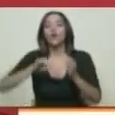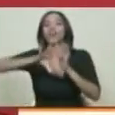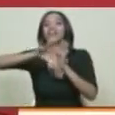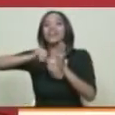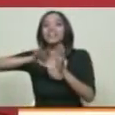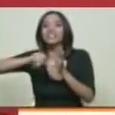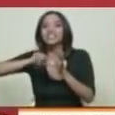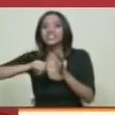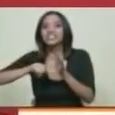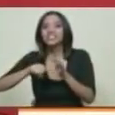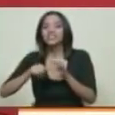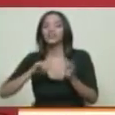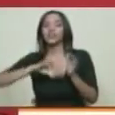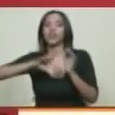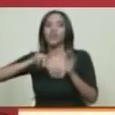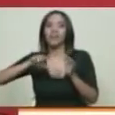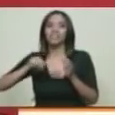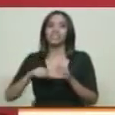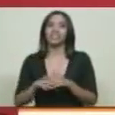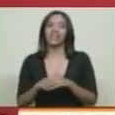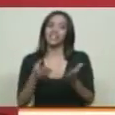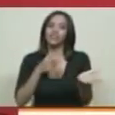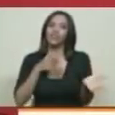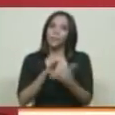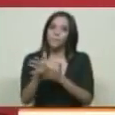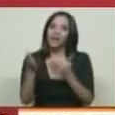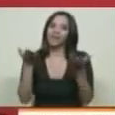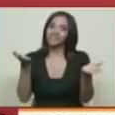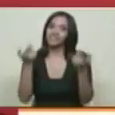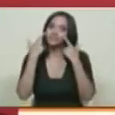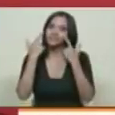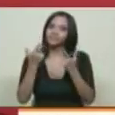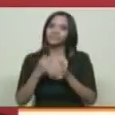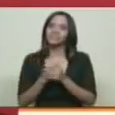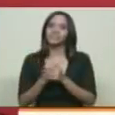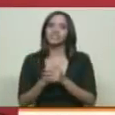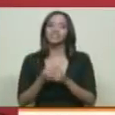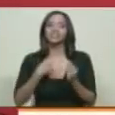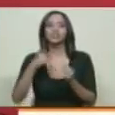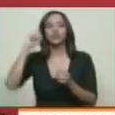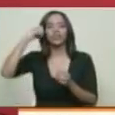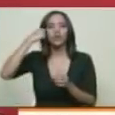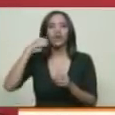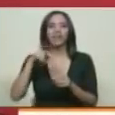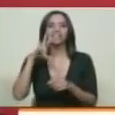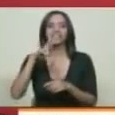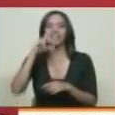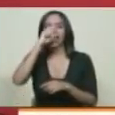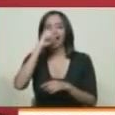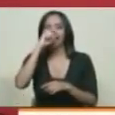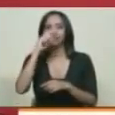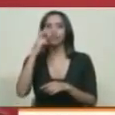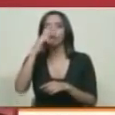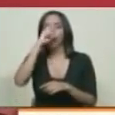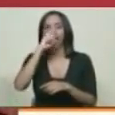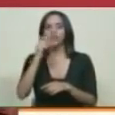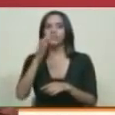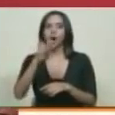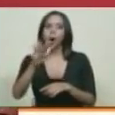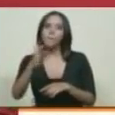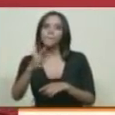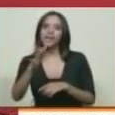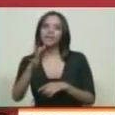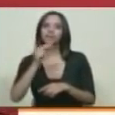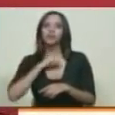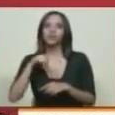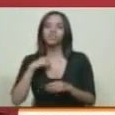el negocio con los bachaqueros. Pero eso es lo que pasa, ¿ves? Yo recuerdo que hace 2 años más o menos, nosotros hicimos una